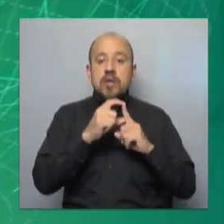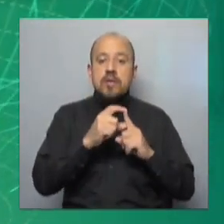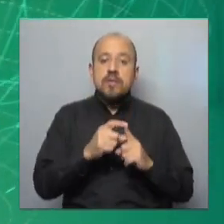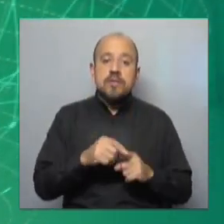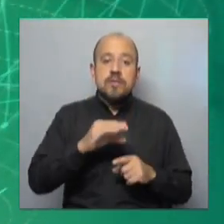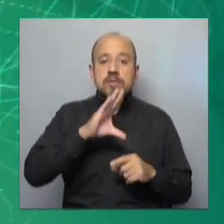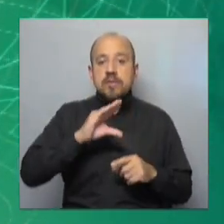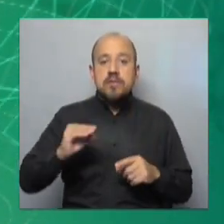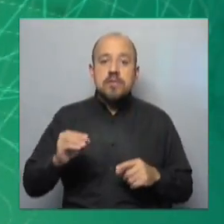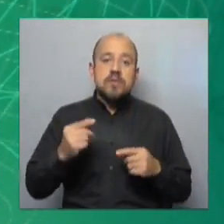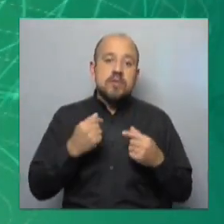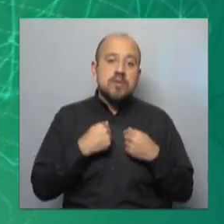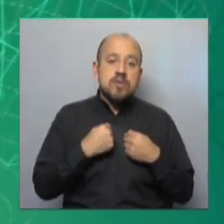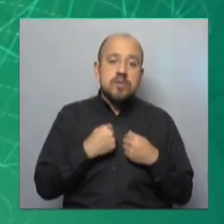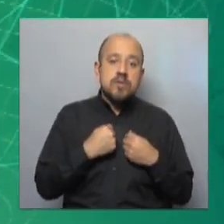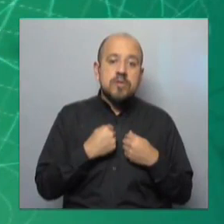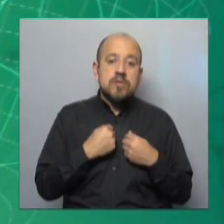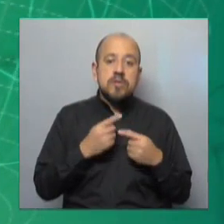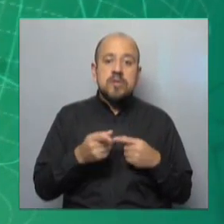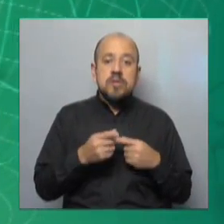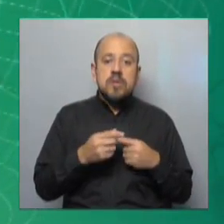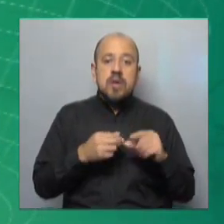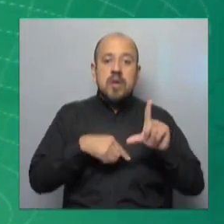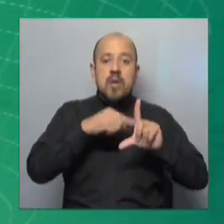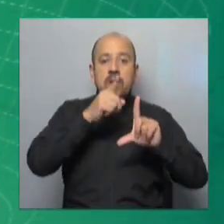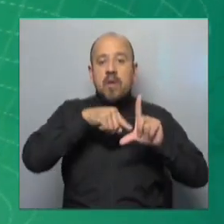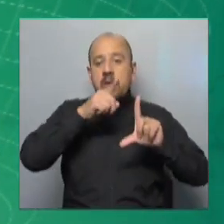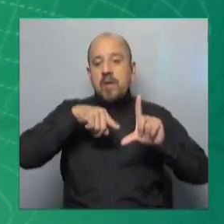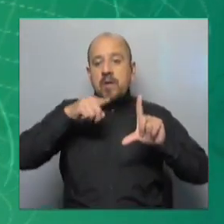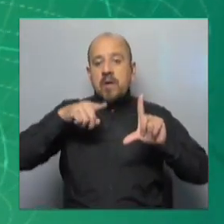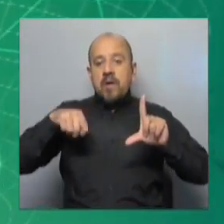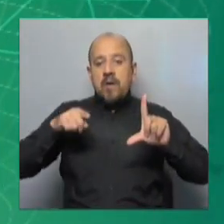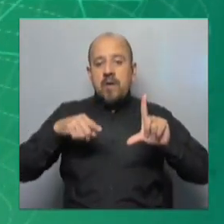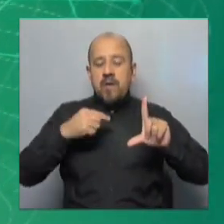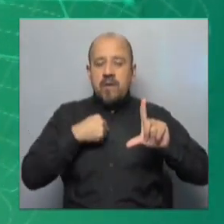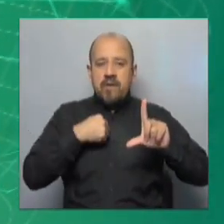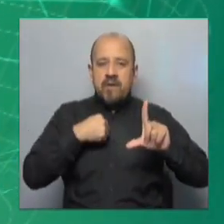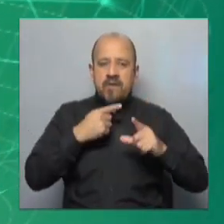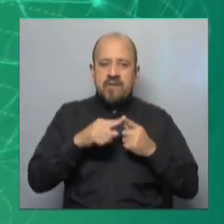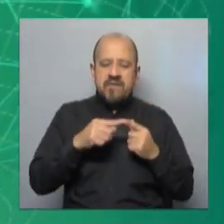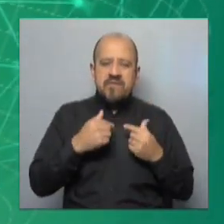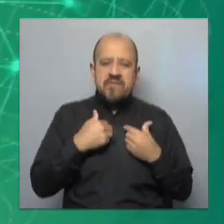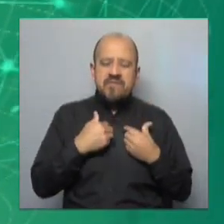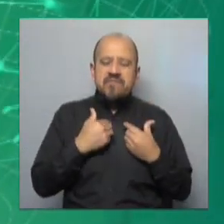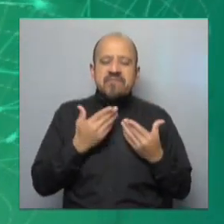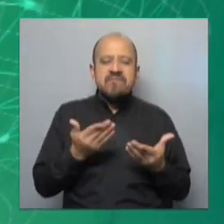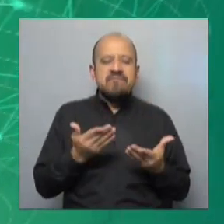nosotros sin embargo en las gráficas que mostrábamos en el comunicado podemos